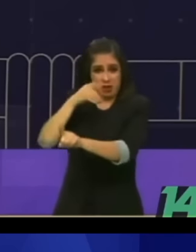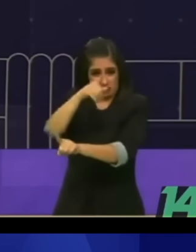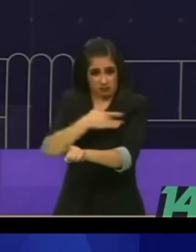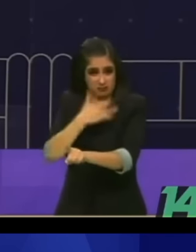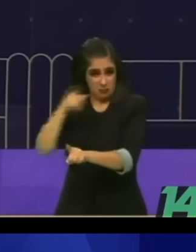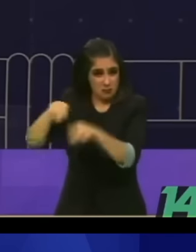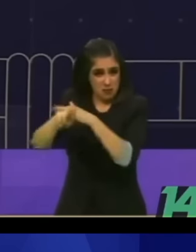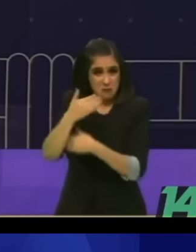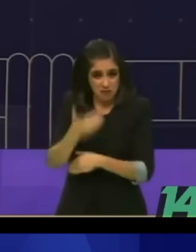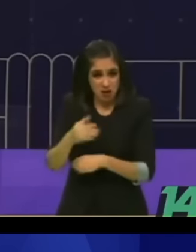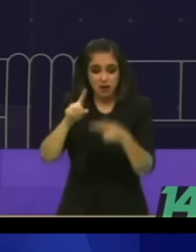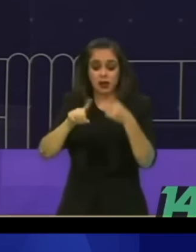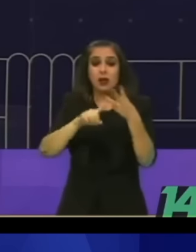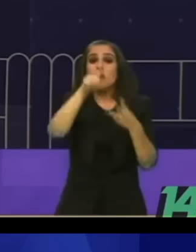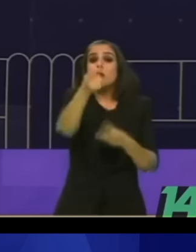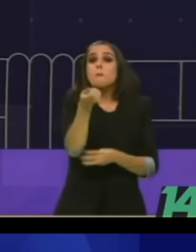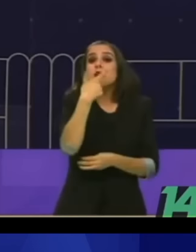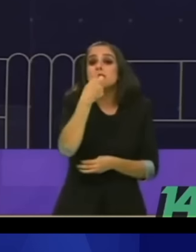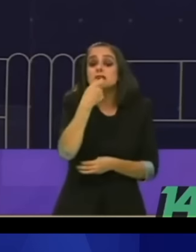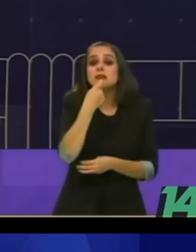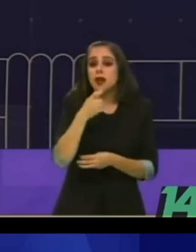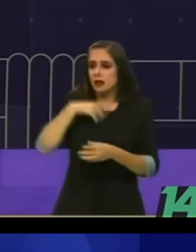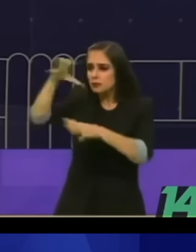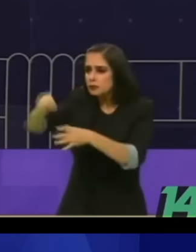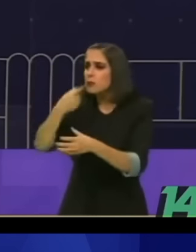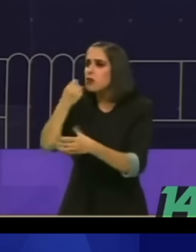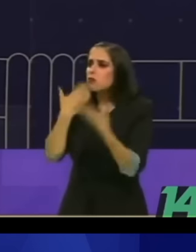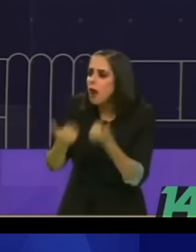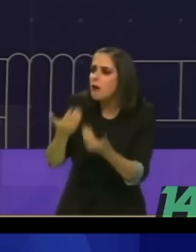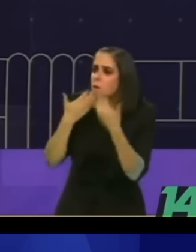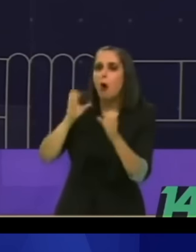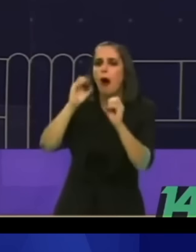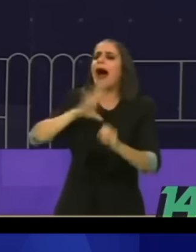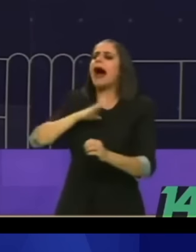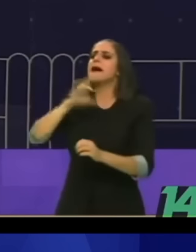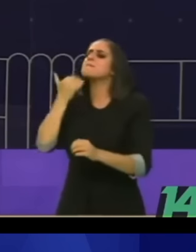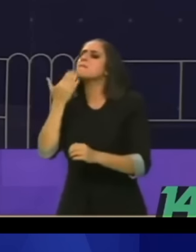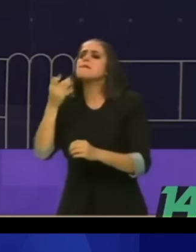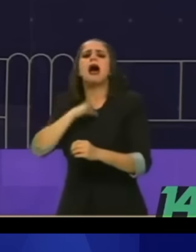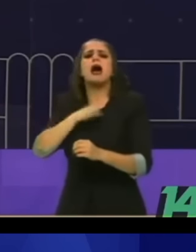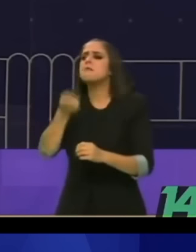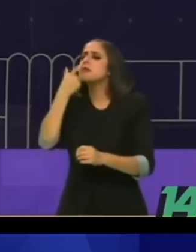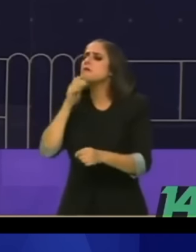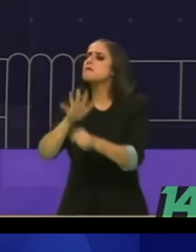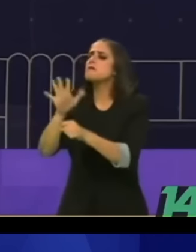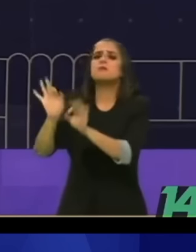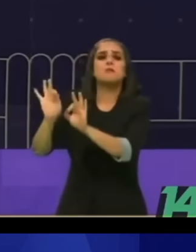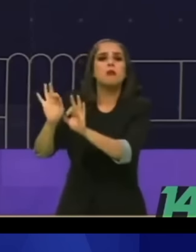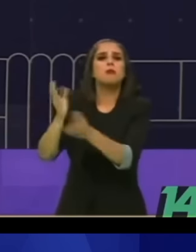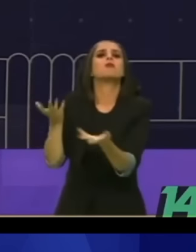necesitas tienes agua suficiente porque sabemos la respuesta Te tengo una